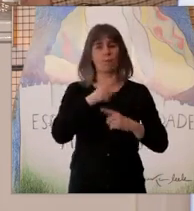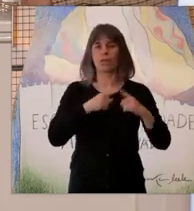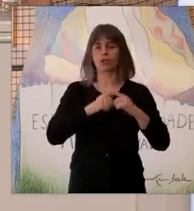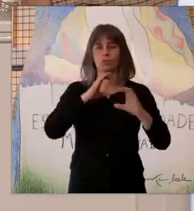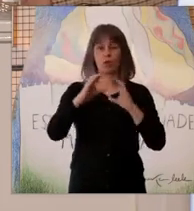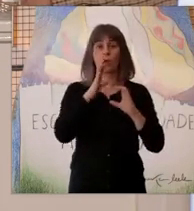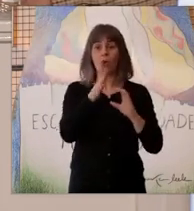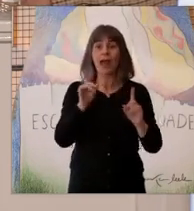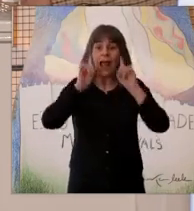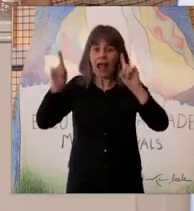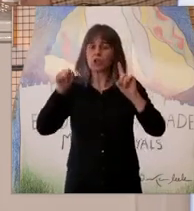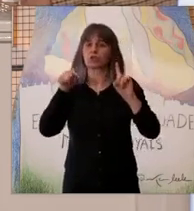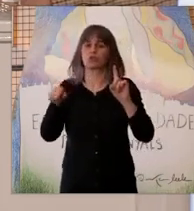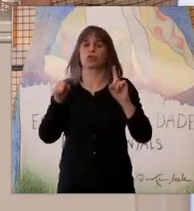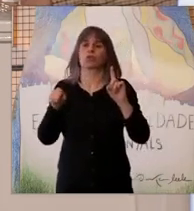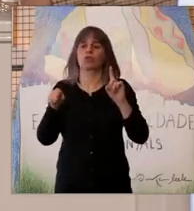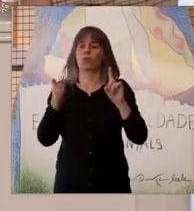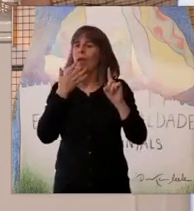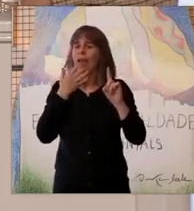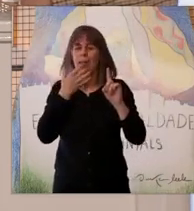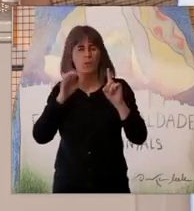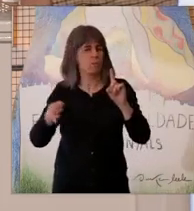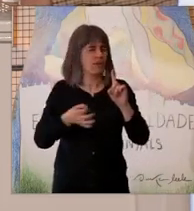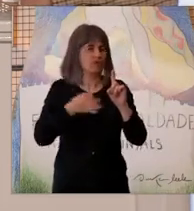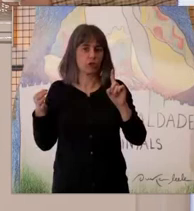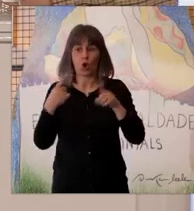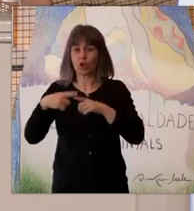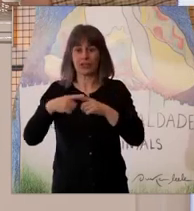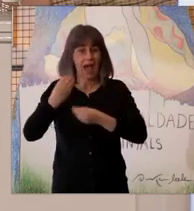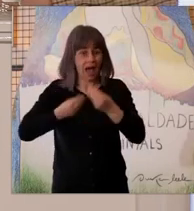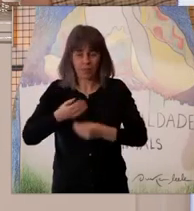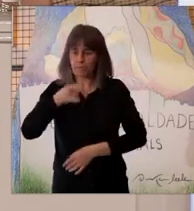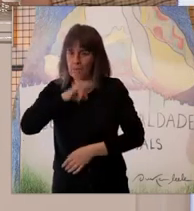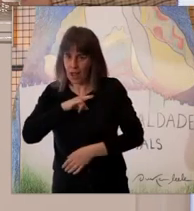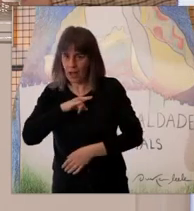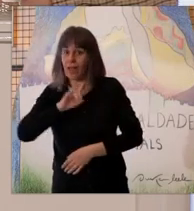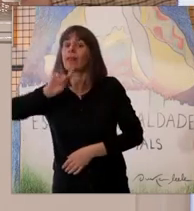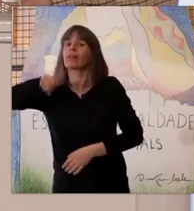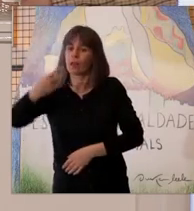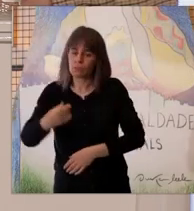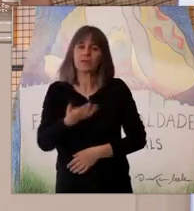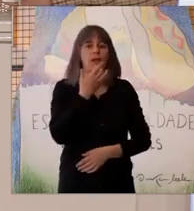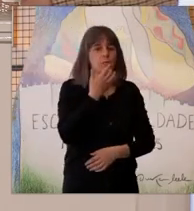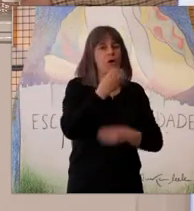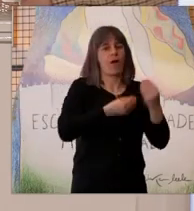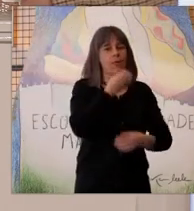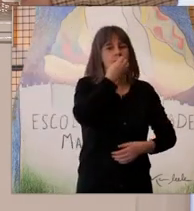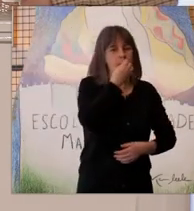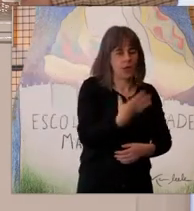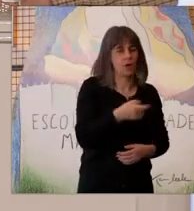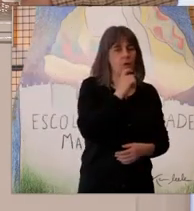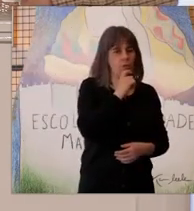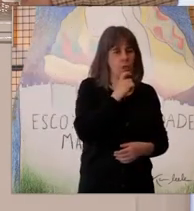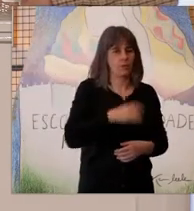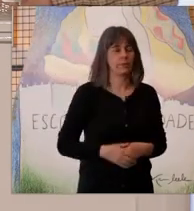fue primero El ejemplo perfecto de lo que no había que hacer y después de como sí había que hacer las cosas es que